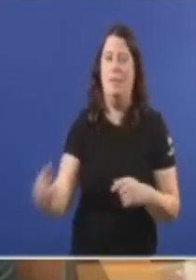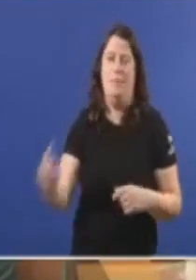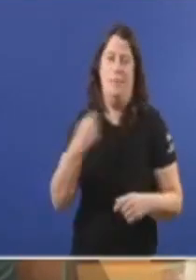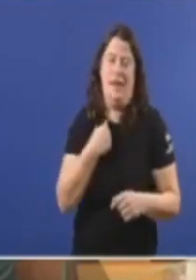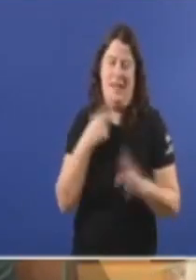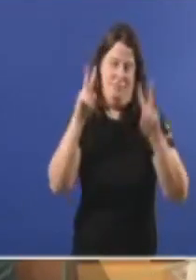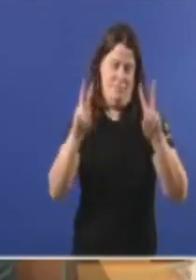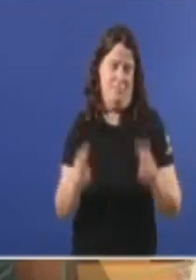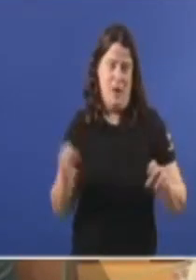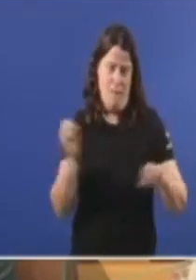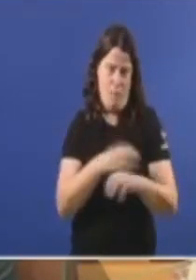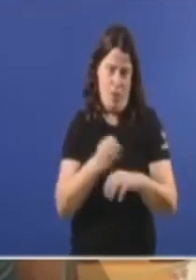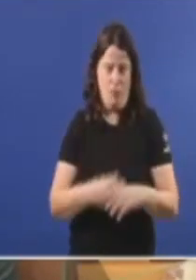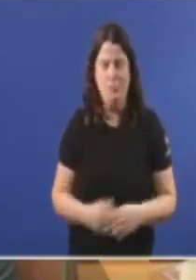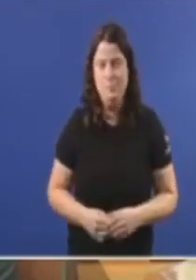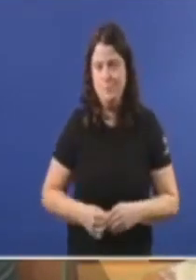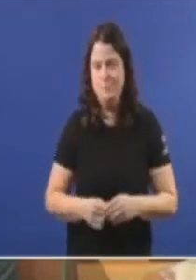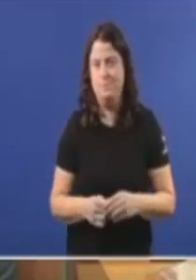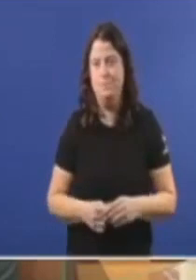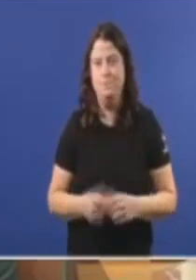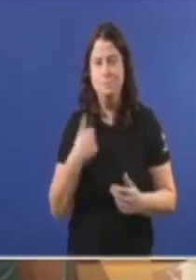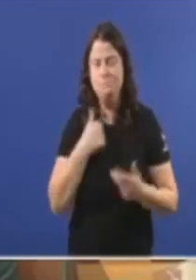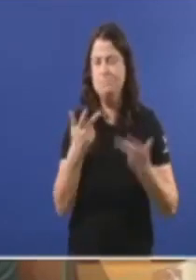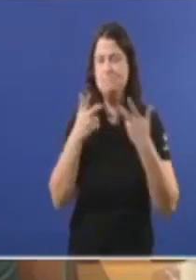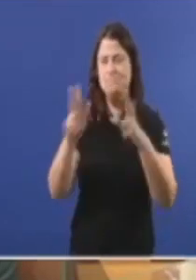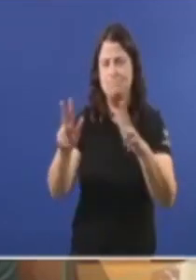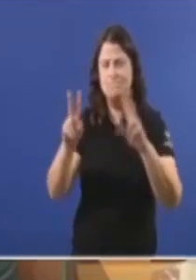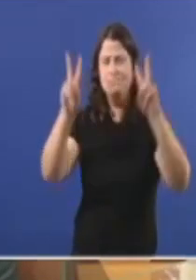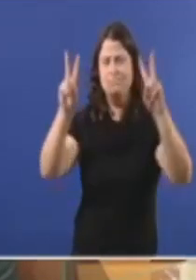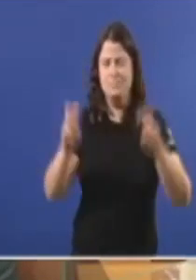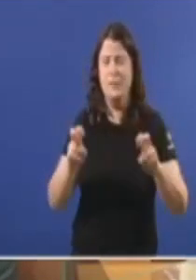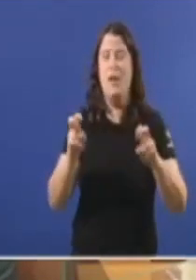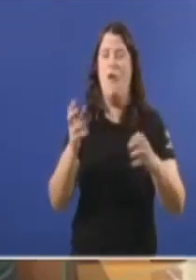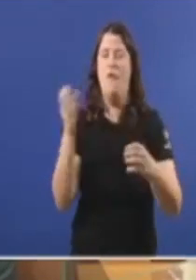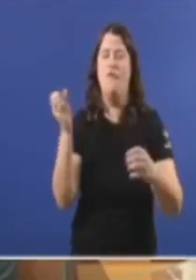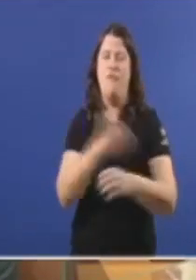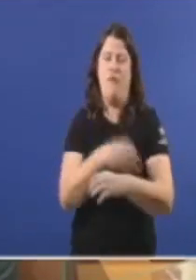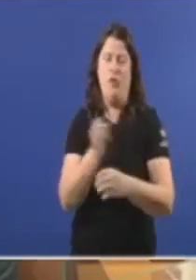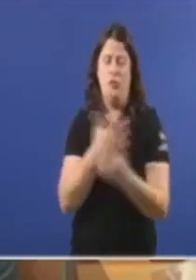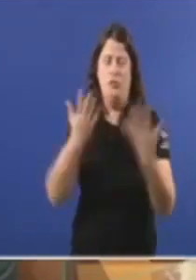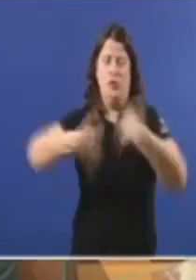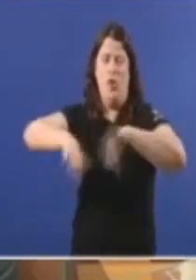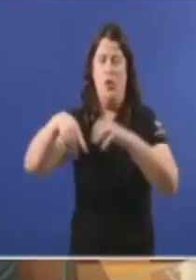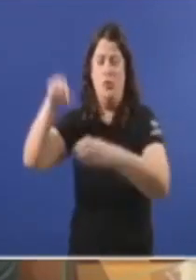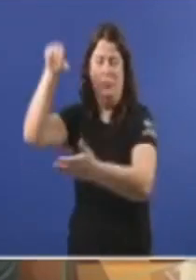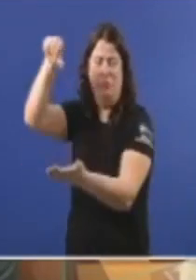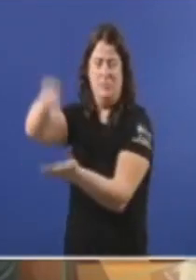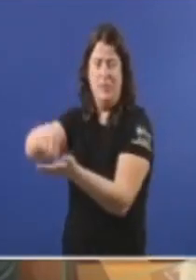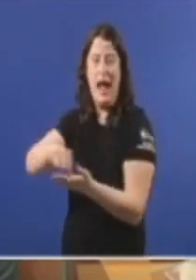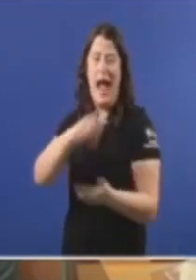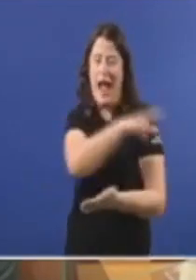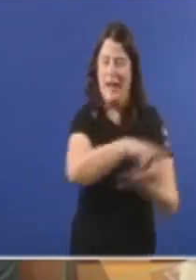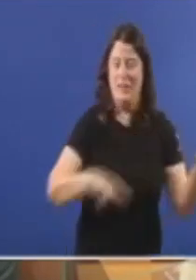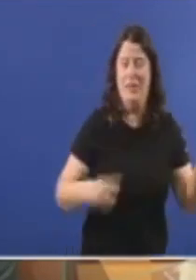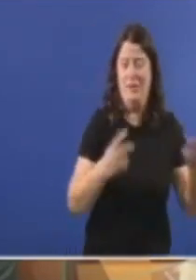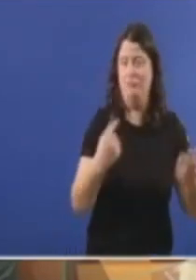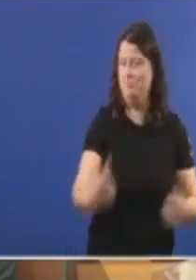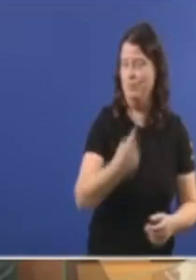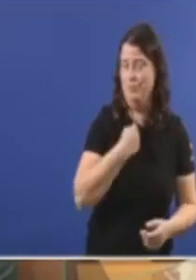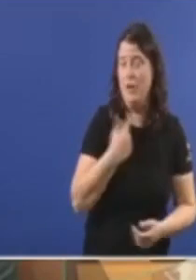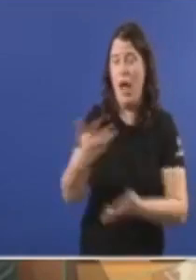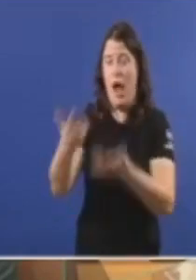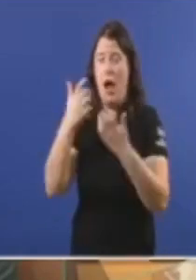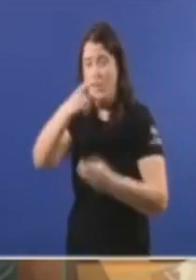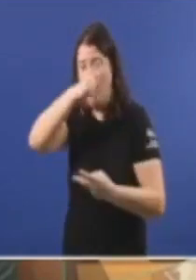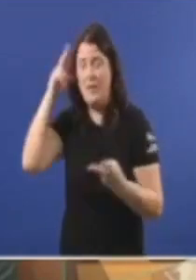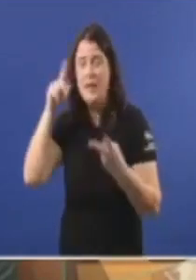tren. Se permitimos que se impoña a centralización dos fondos, Galiza perderá. Ganará Madrid,